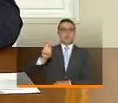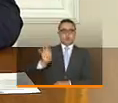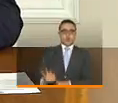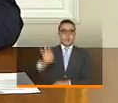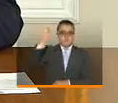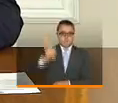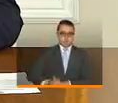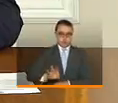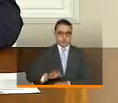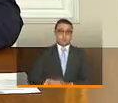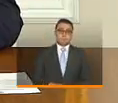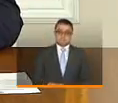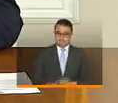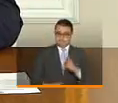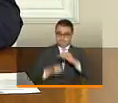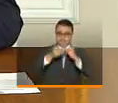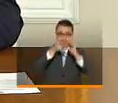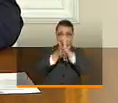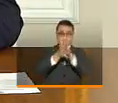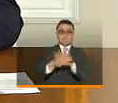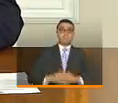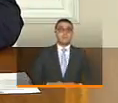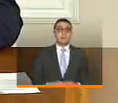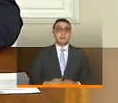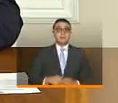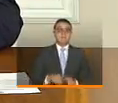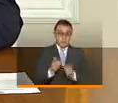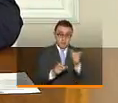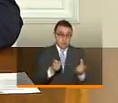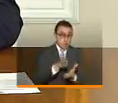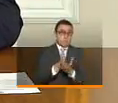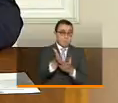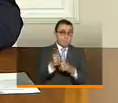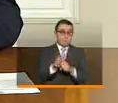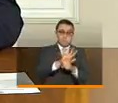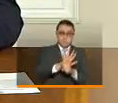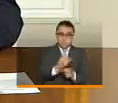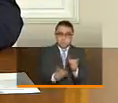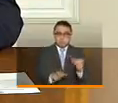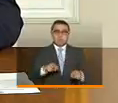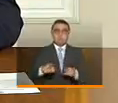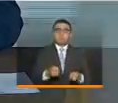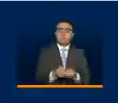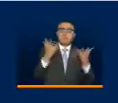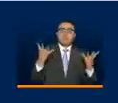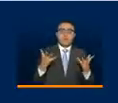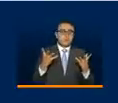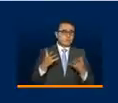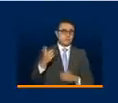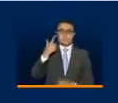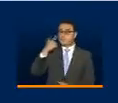92.8%. También quiero destacar que los casos activos en nuestro país son